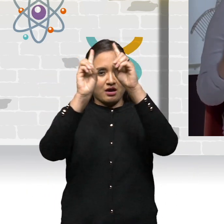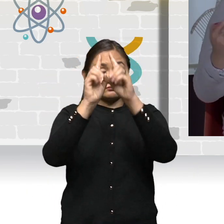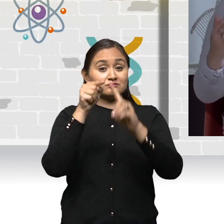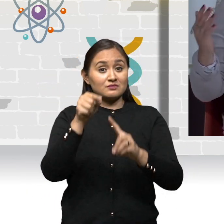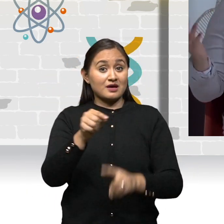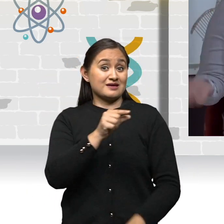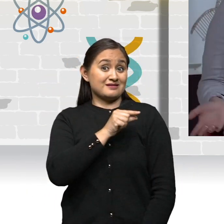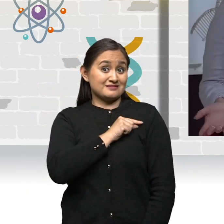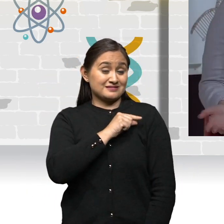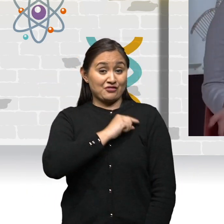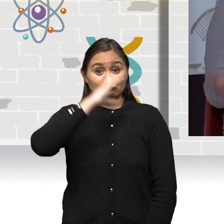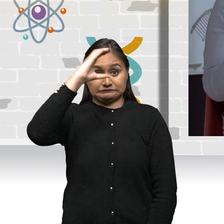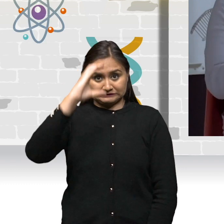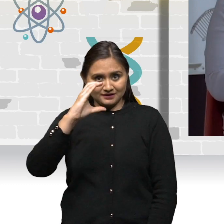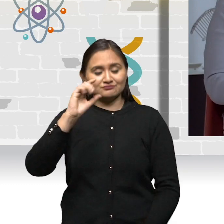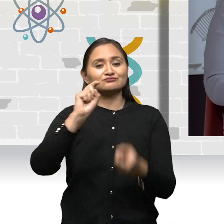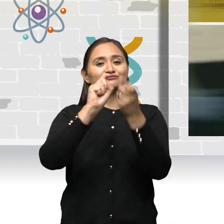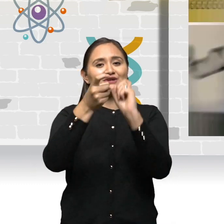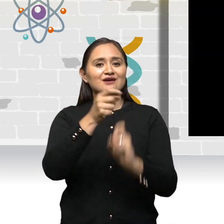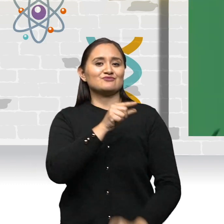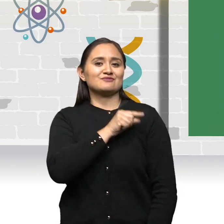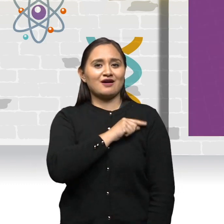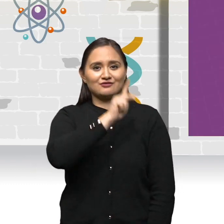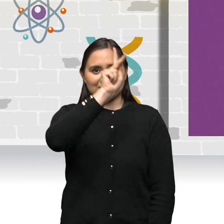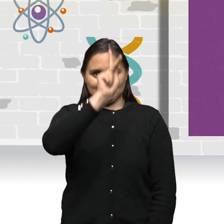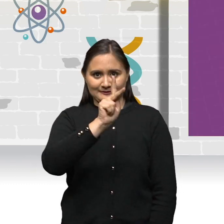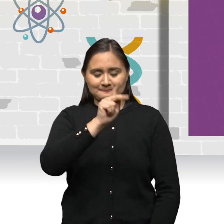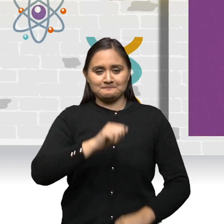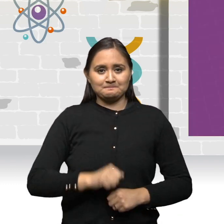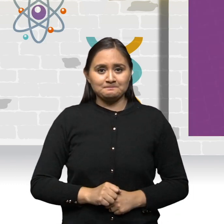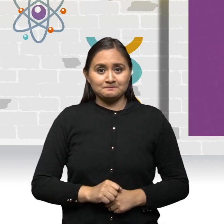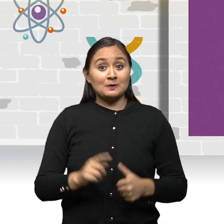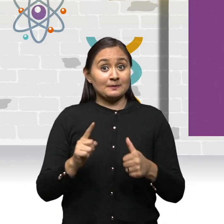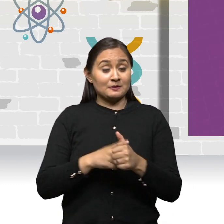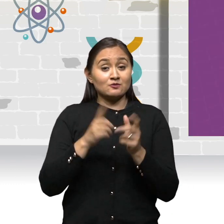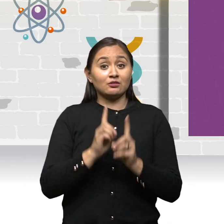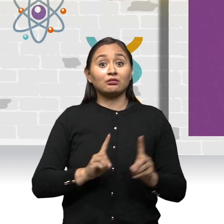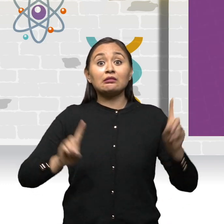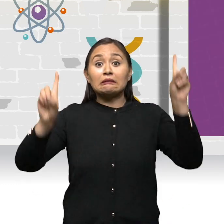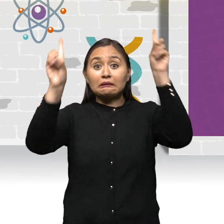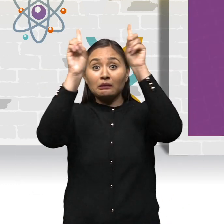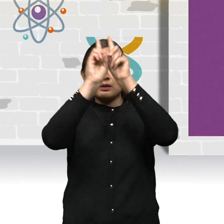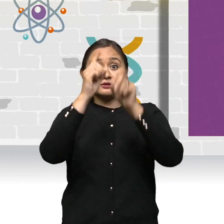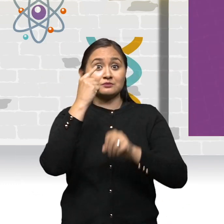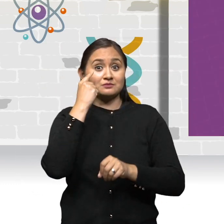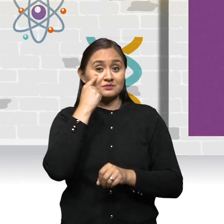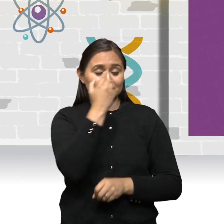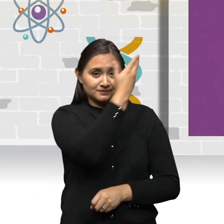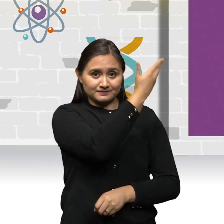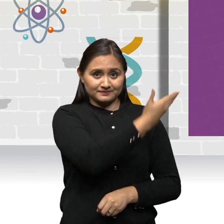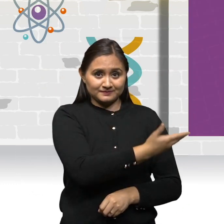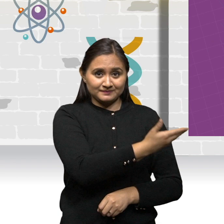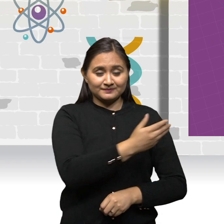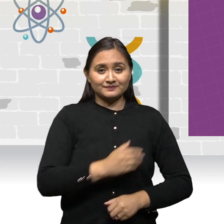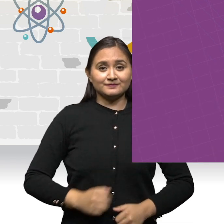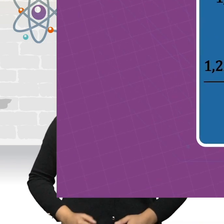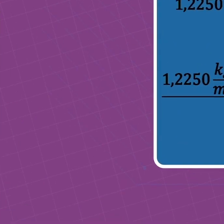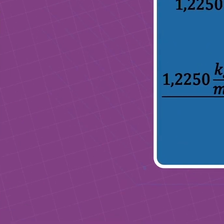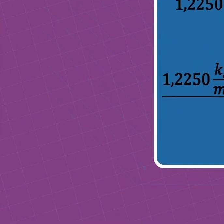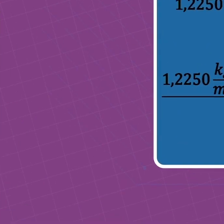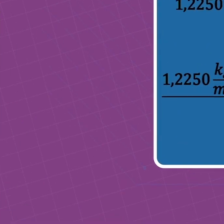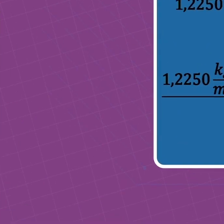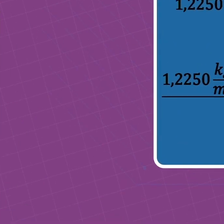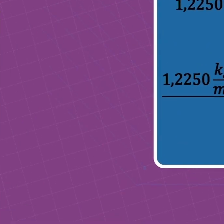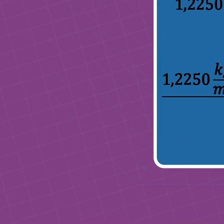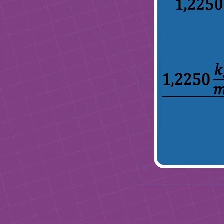vienen dados en grados centígrados a grados Kelvin. Escribimos los datos iniciales para hallar la masa molar del aire. Despejamos la masa molar